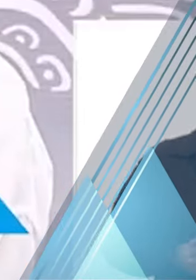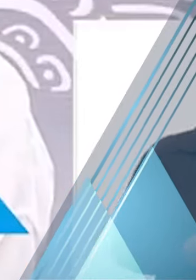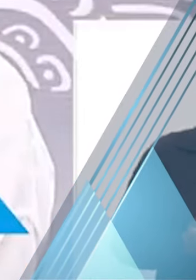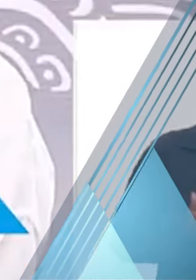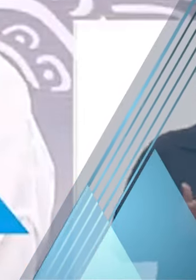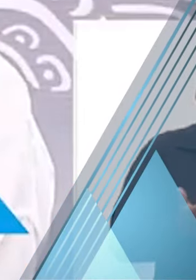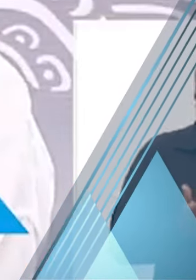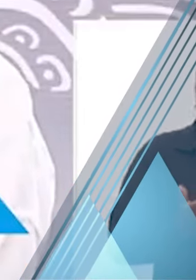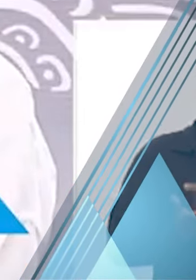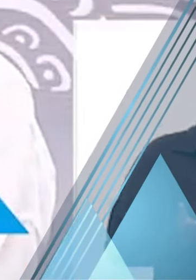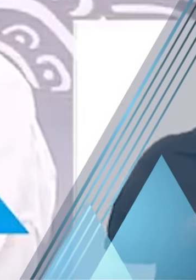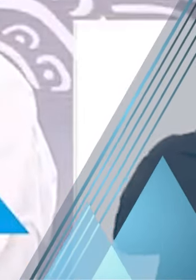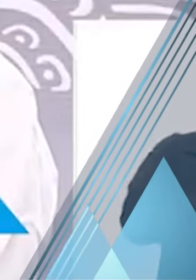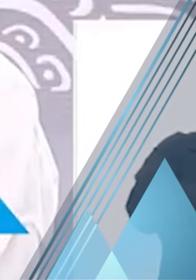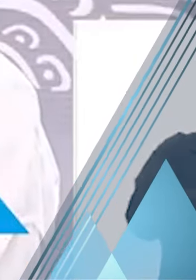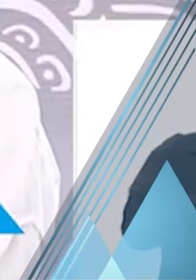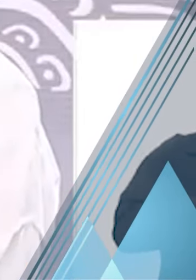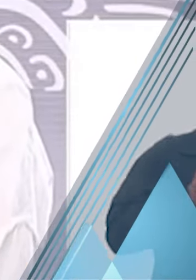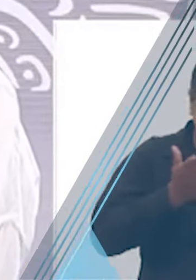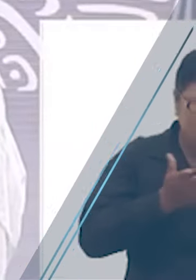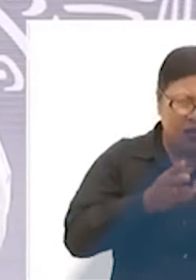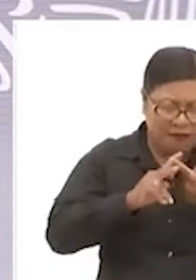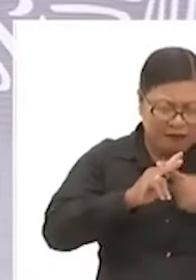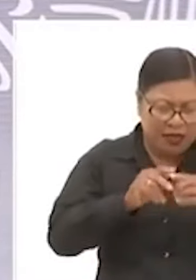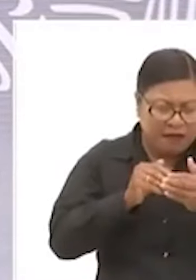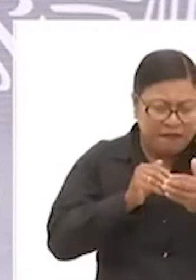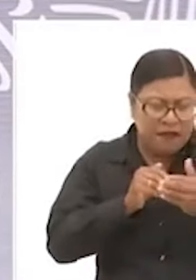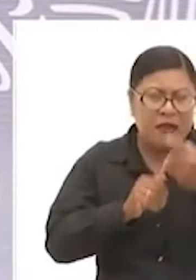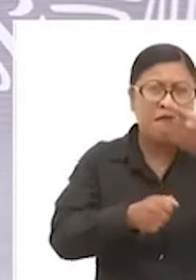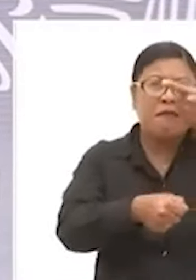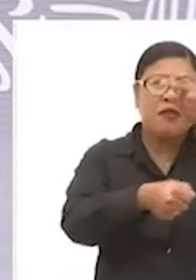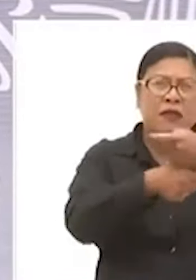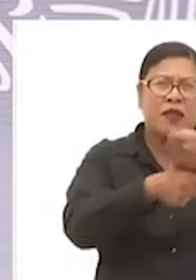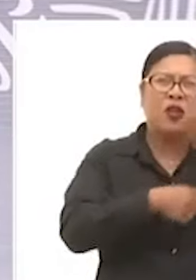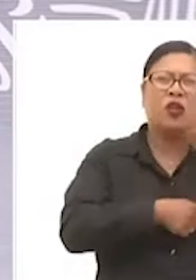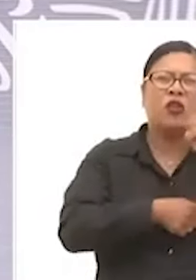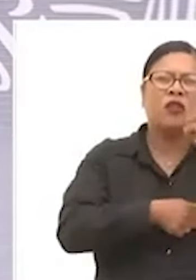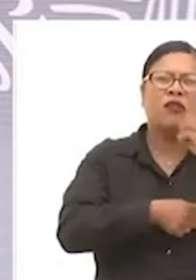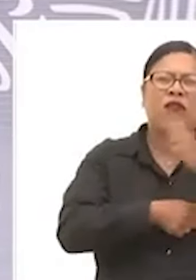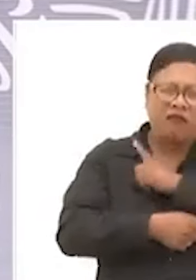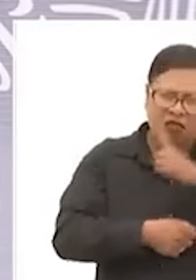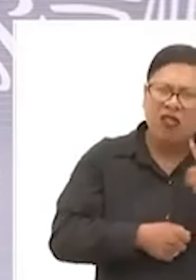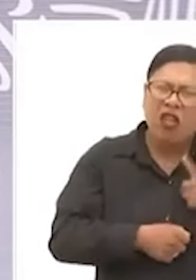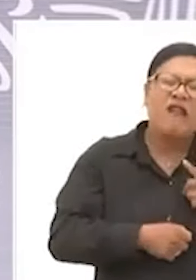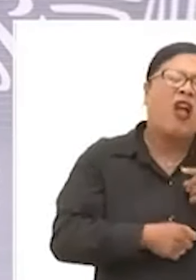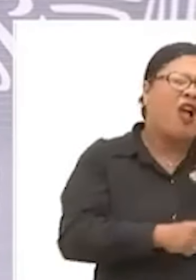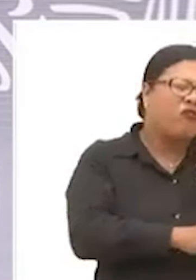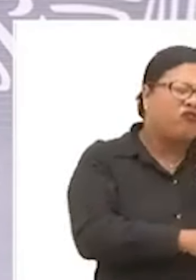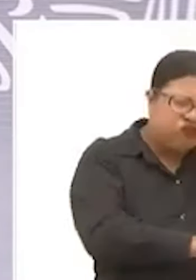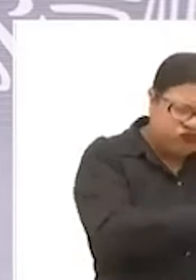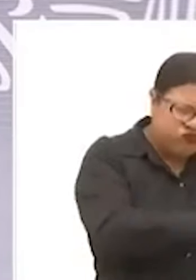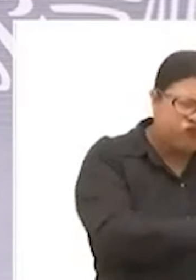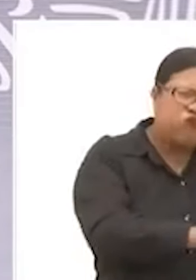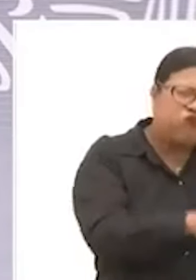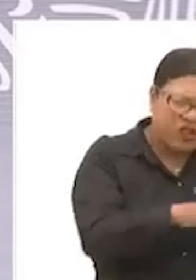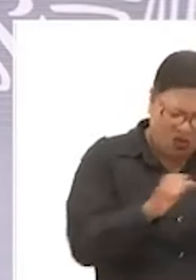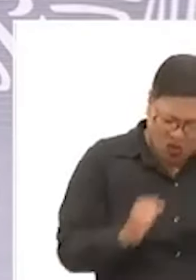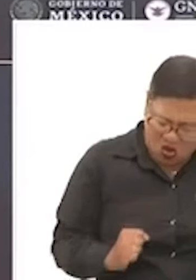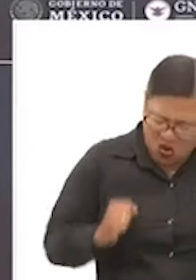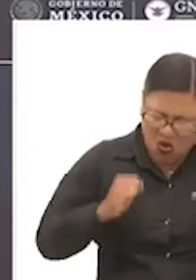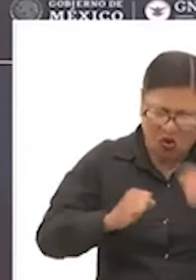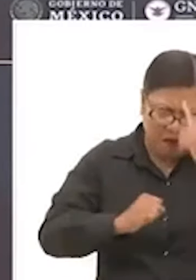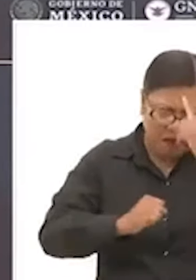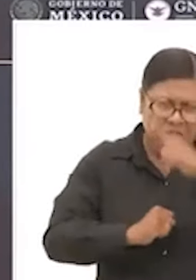La virtual presidenta Claudia Sheinbaum afirmó que a partir del 1 de octubre próximo la Guardia Nacional se consolidará como parte de la Secretaría